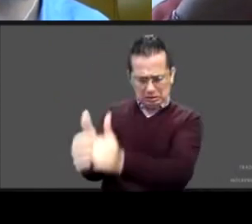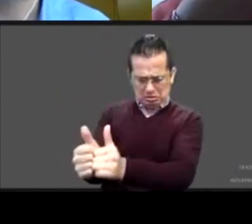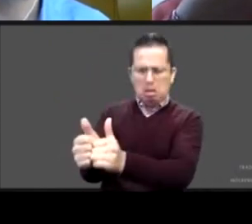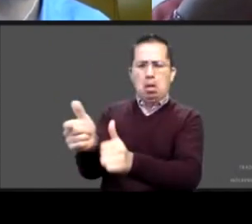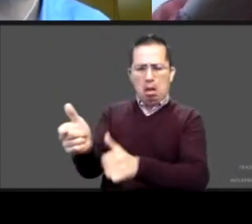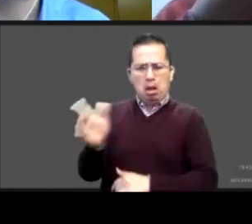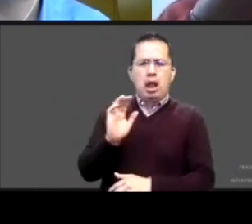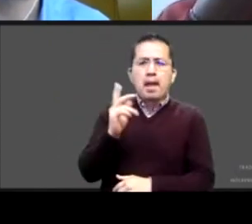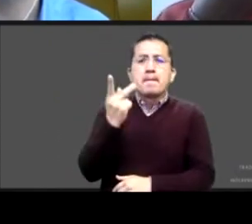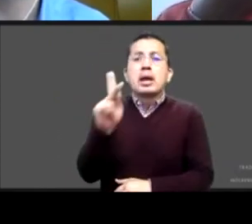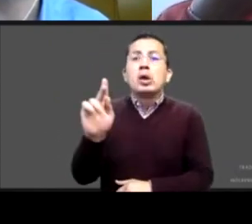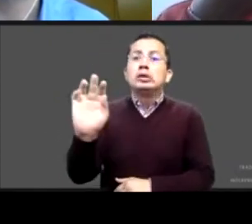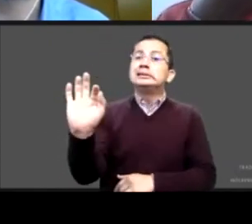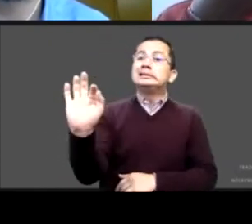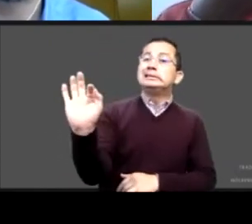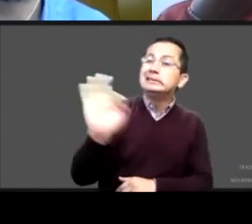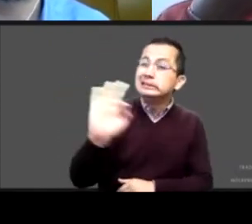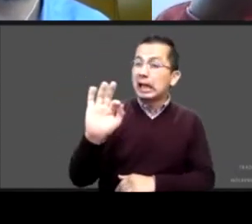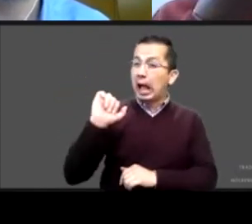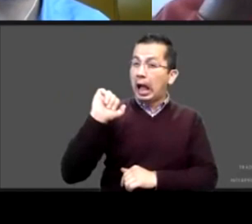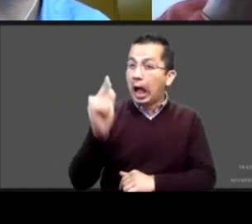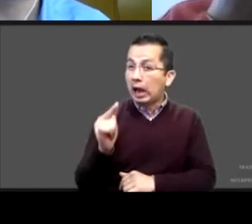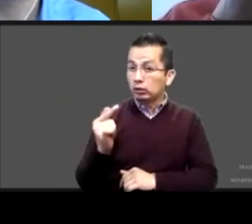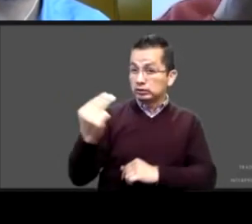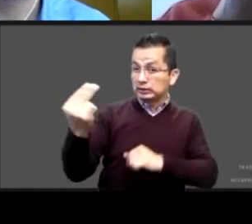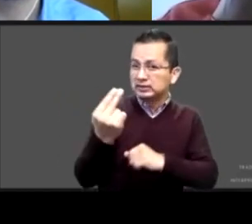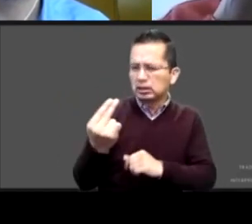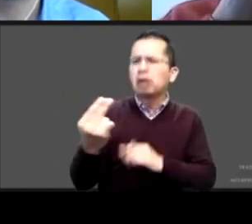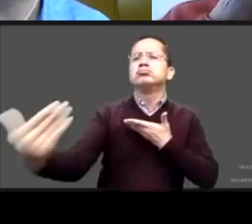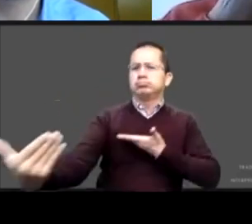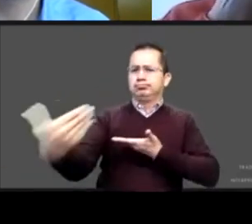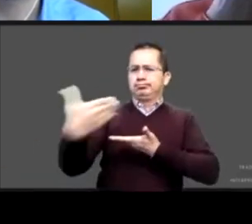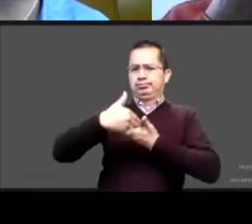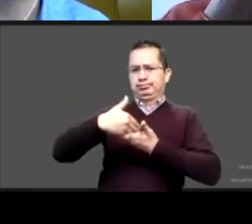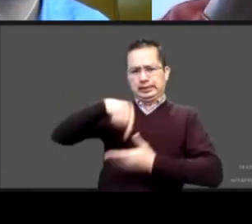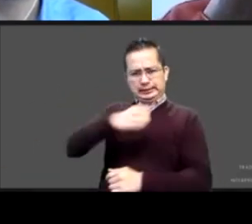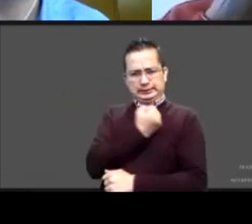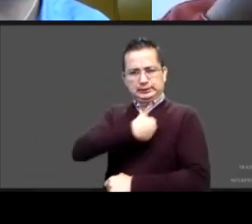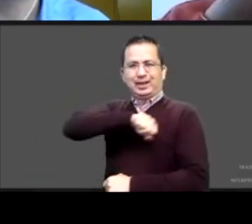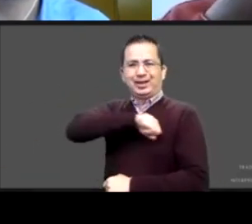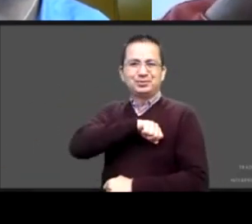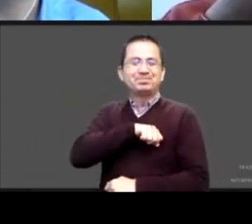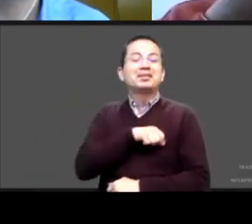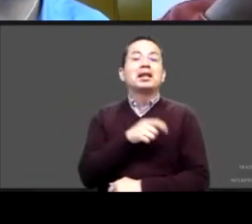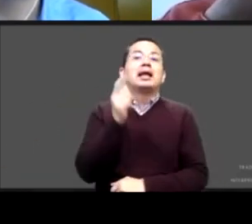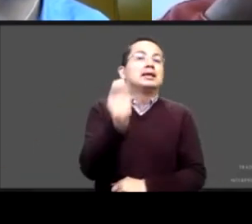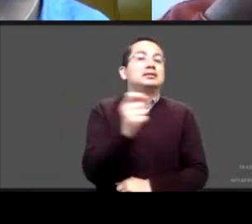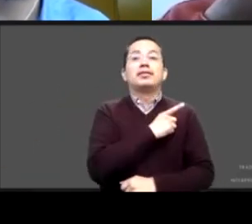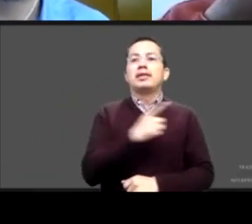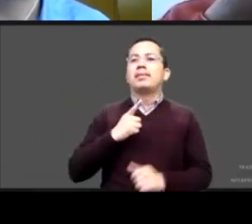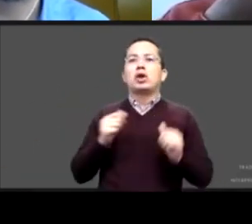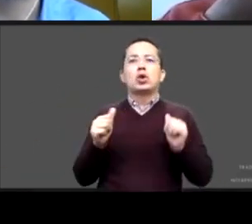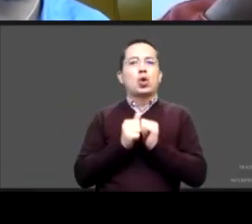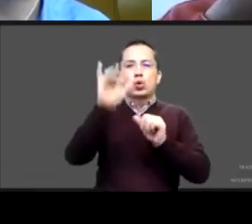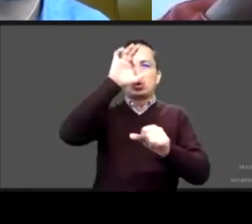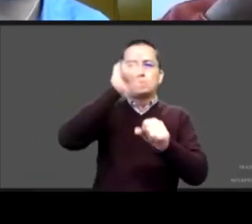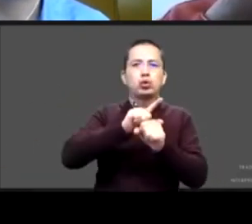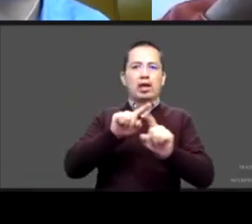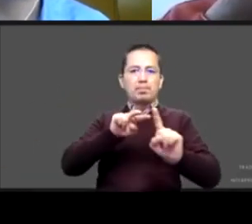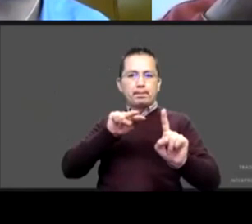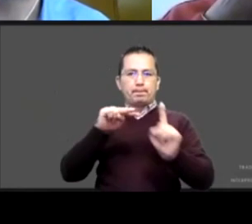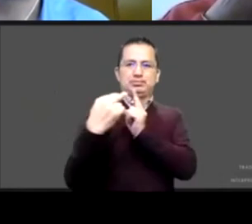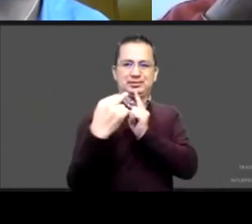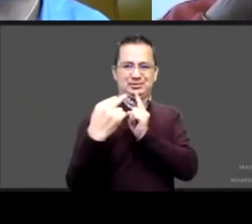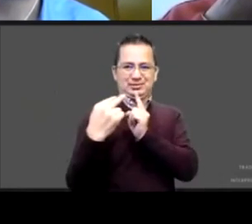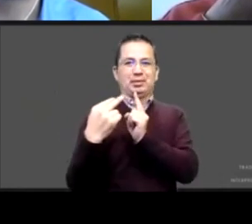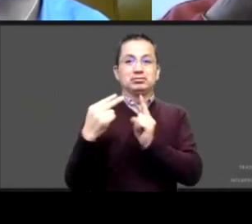la unidad de salud. En este marco, cuando hablamos de perspectiva intercultural, es cómo me acerco yo a la comunidad, porque estemos